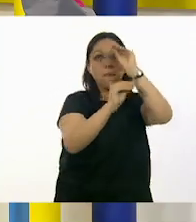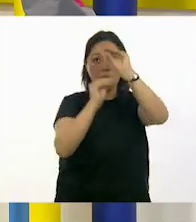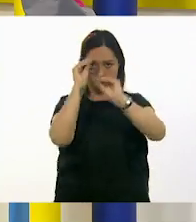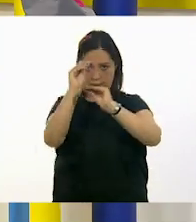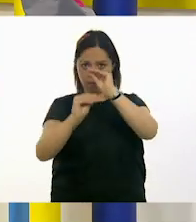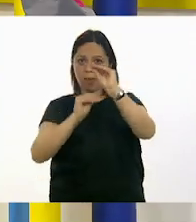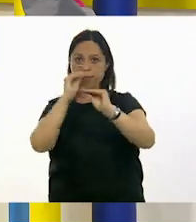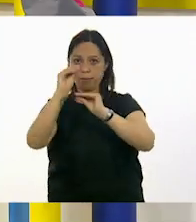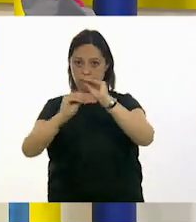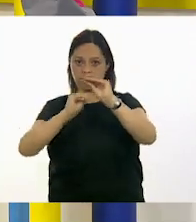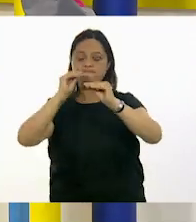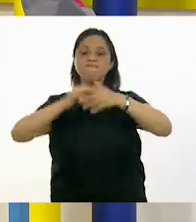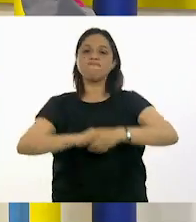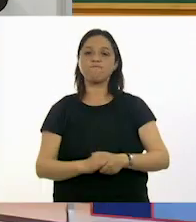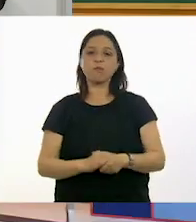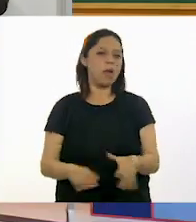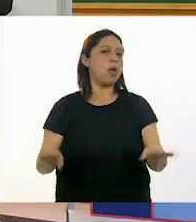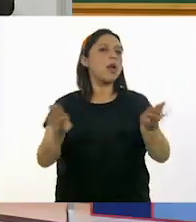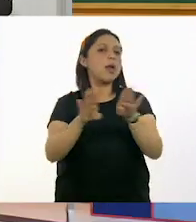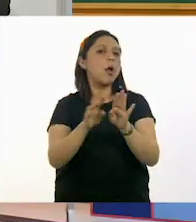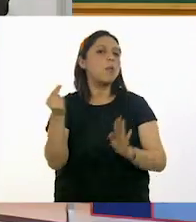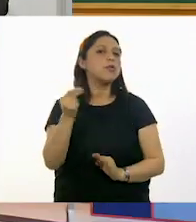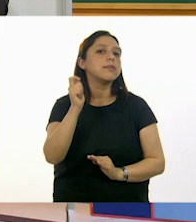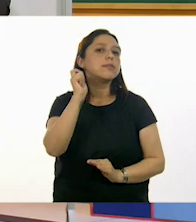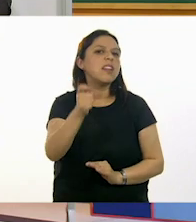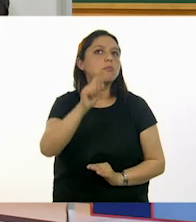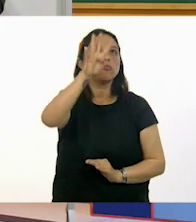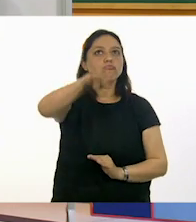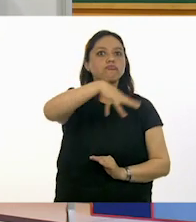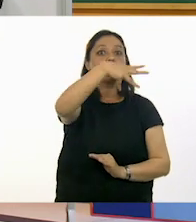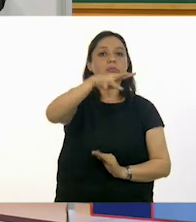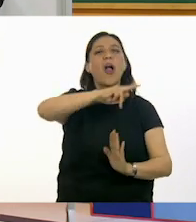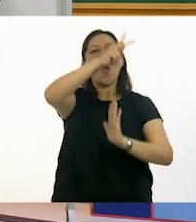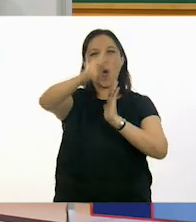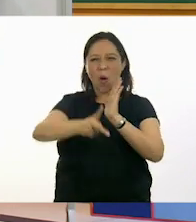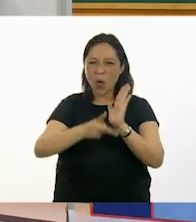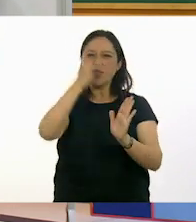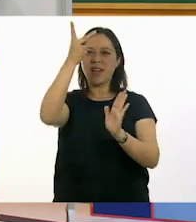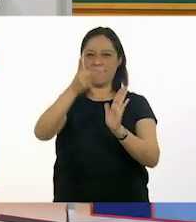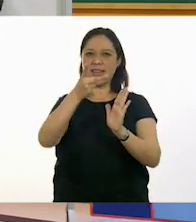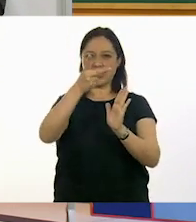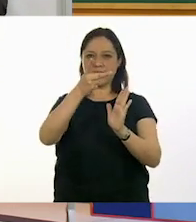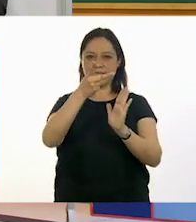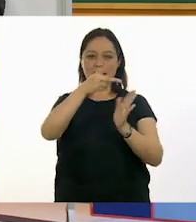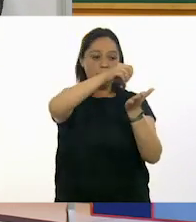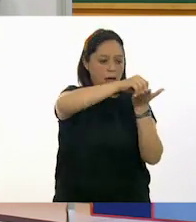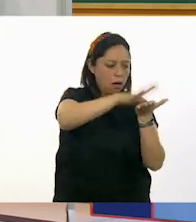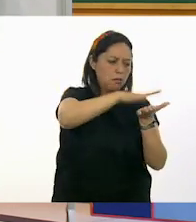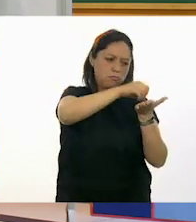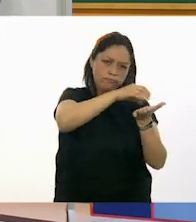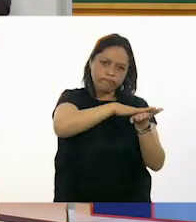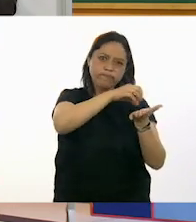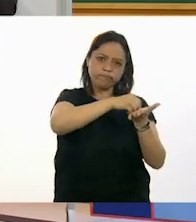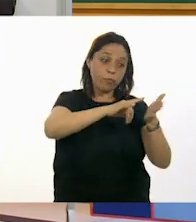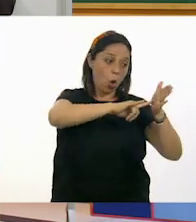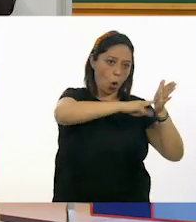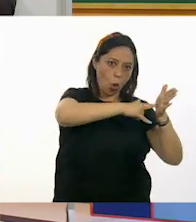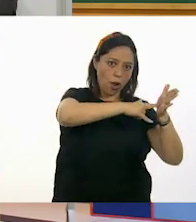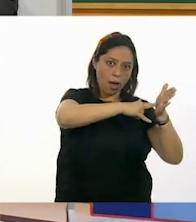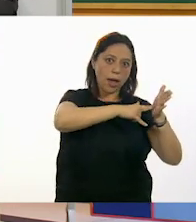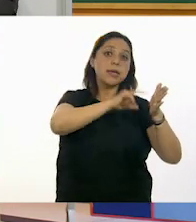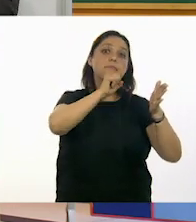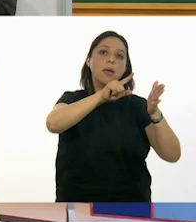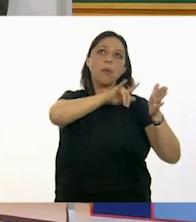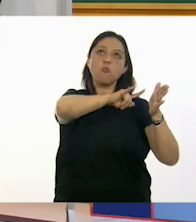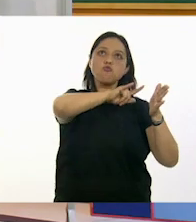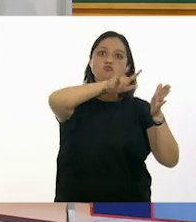Para llenar nuestra tabla es necesario volver a ver nuestra información donde vienen las horas y los vuelos. ¿Qué te parece si vamos a volverlo